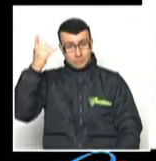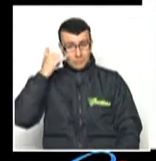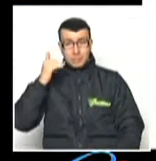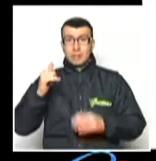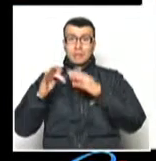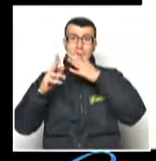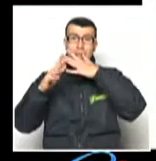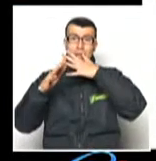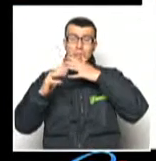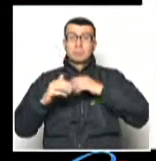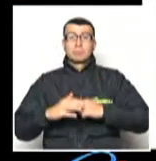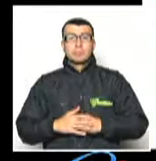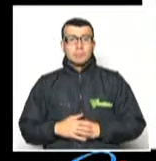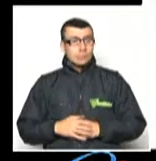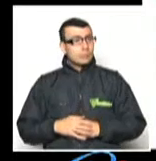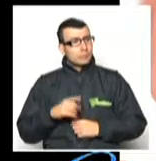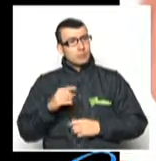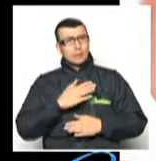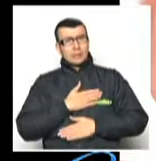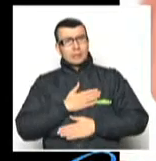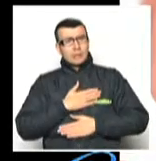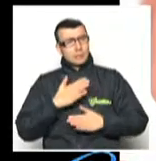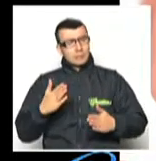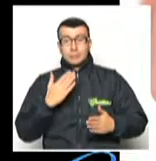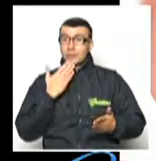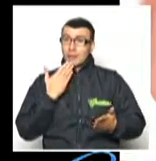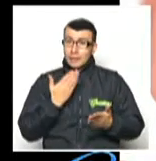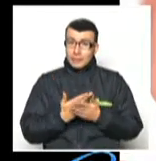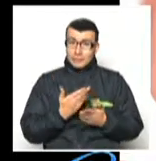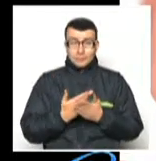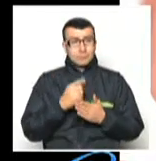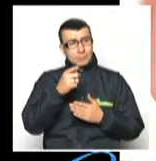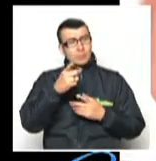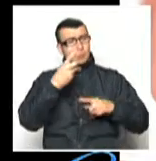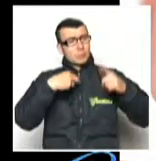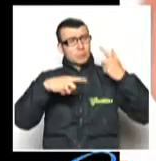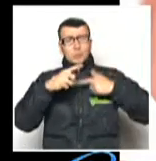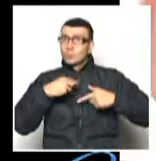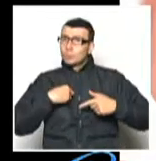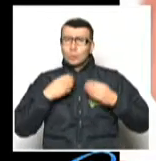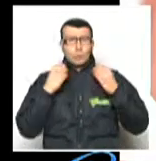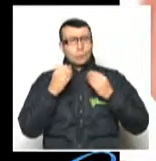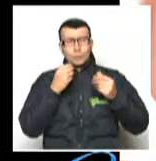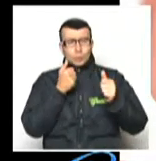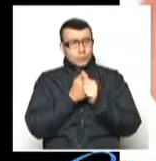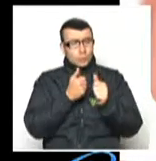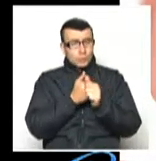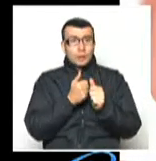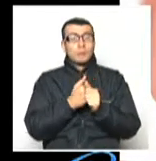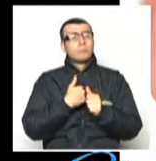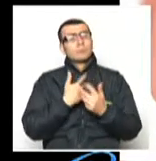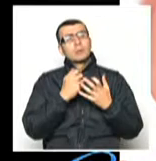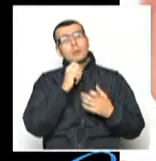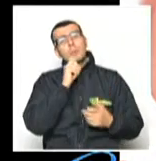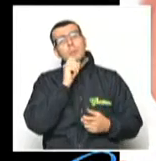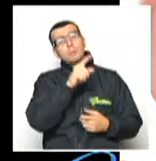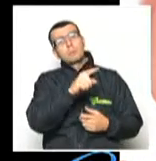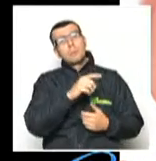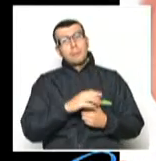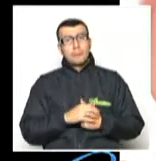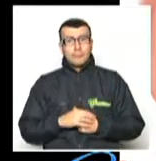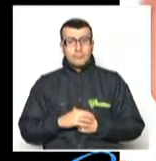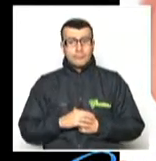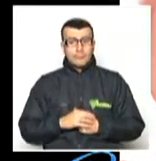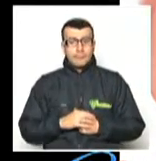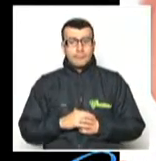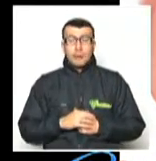los saludo y les agradezco mucho por ayudarnos. Yo lo sigo mucho, doctor, y le voy a preguntar. Mi